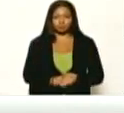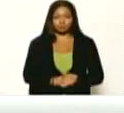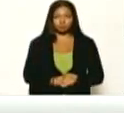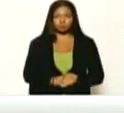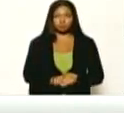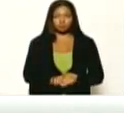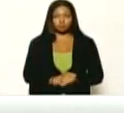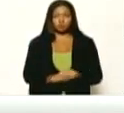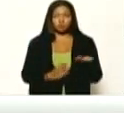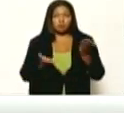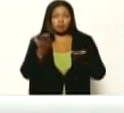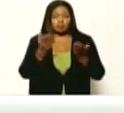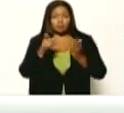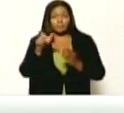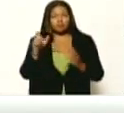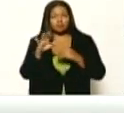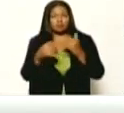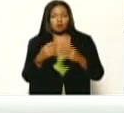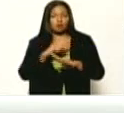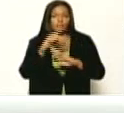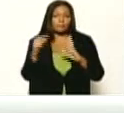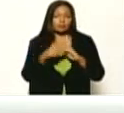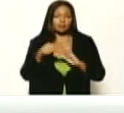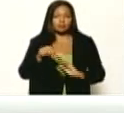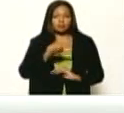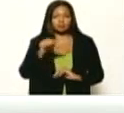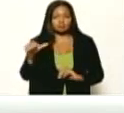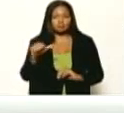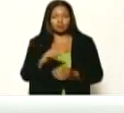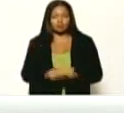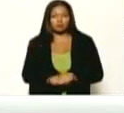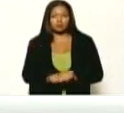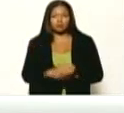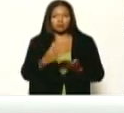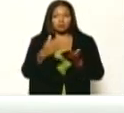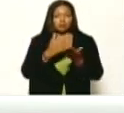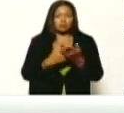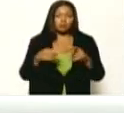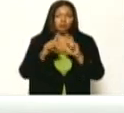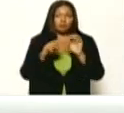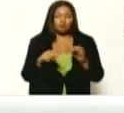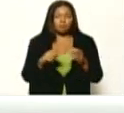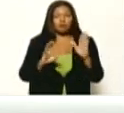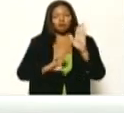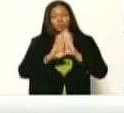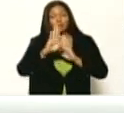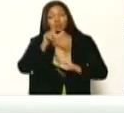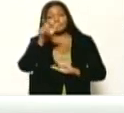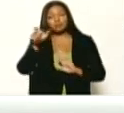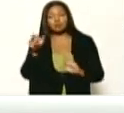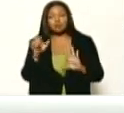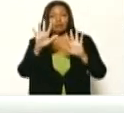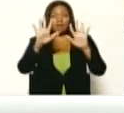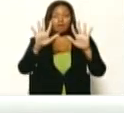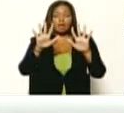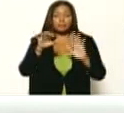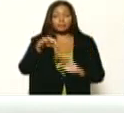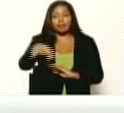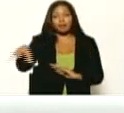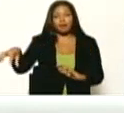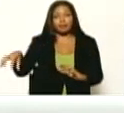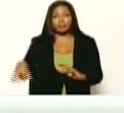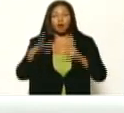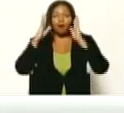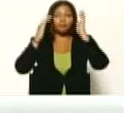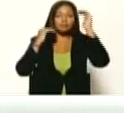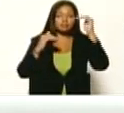Comparando los casos nuevos totales de esta semana con la anterior, observamos un aumento de casos en 10 entidades. Oído,